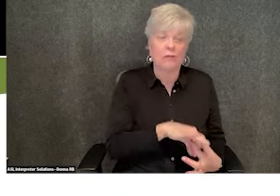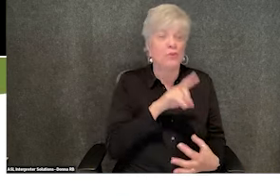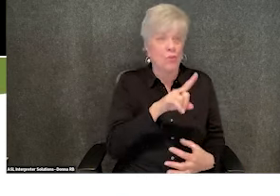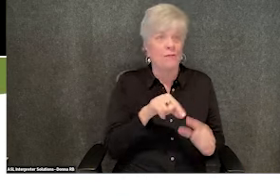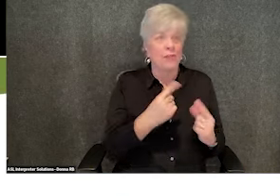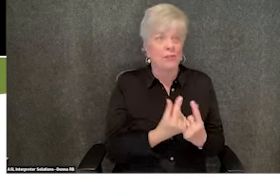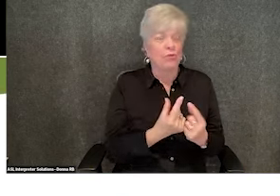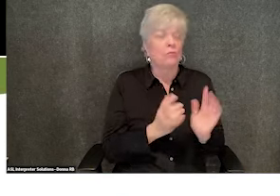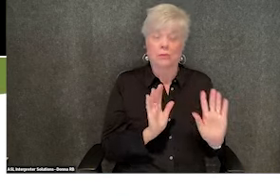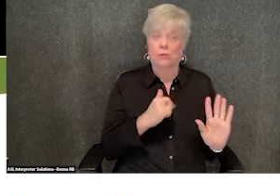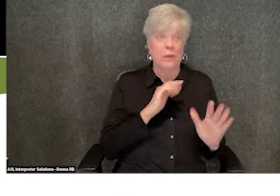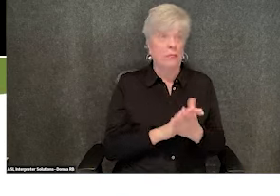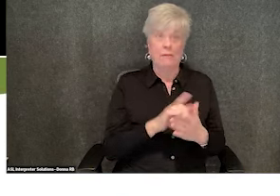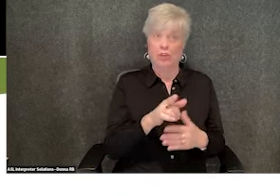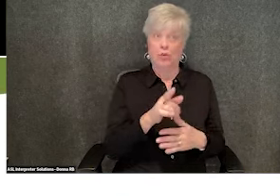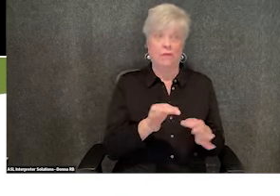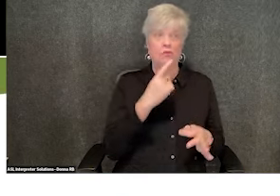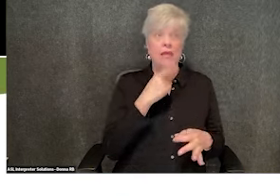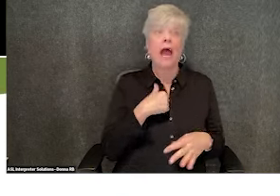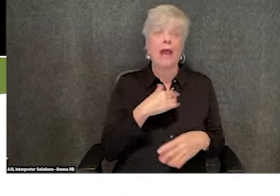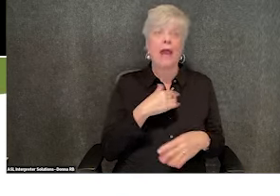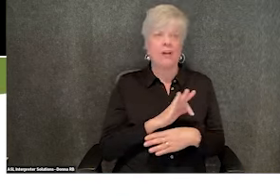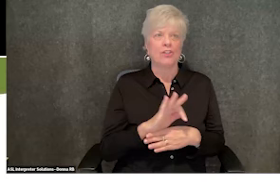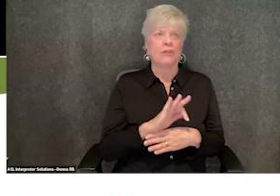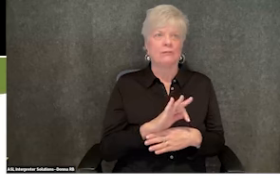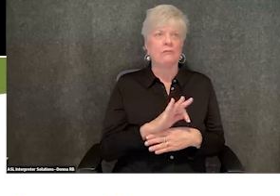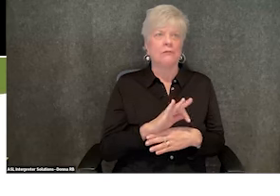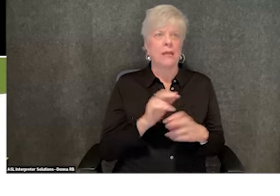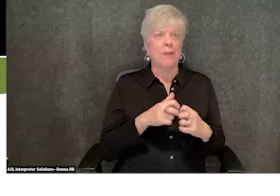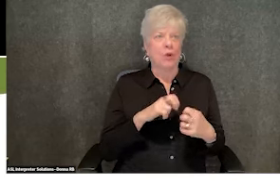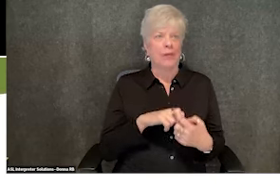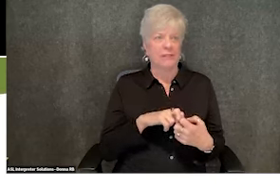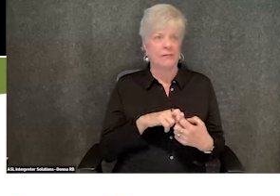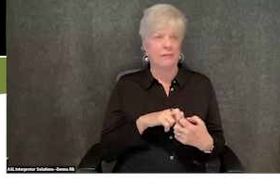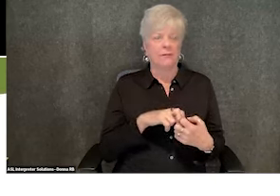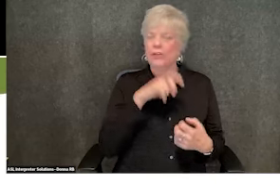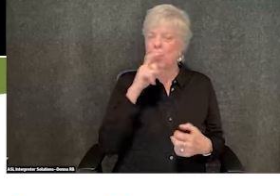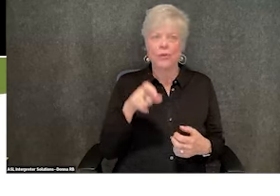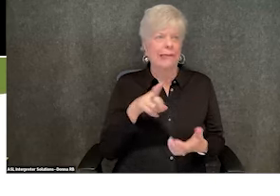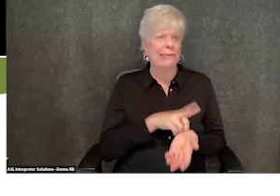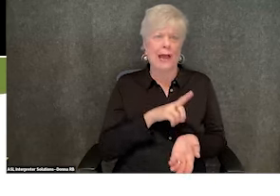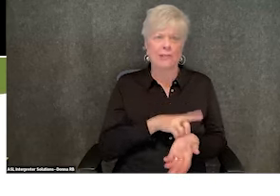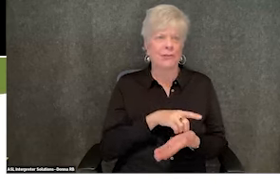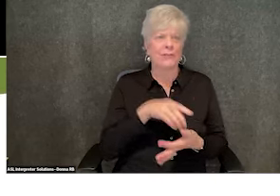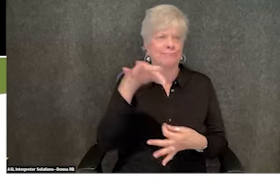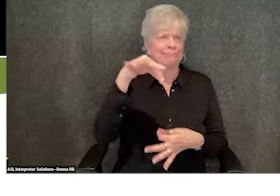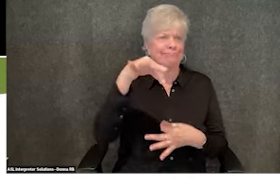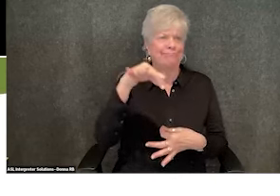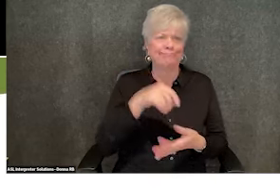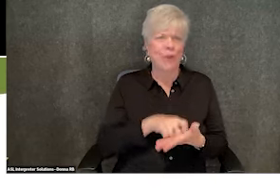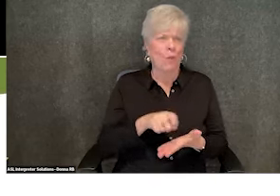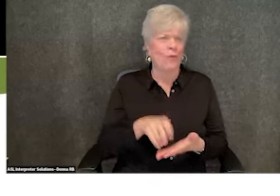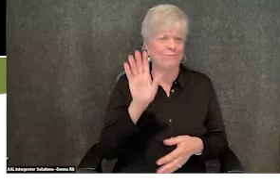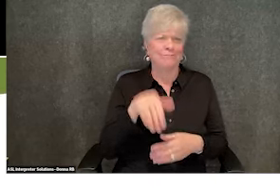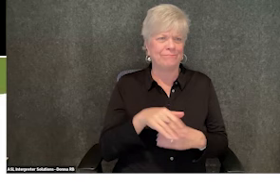a uno de estos grupos. Nosotros le creemos. Si uno si dice si tiene un impedimento, no